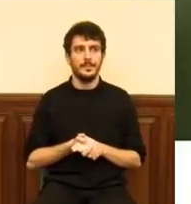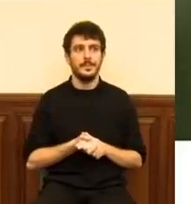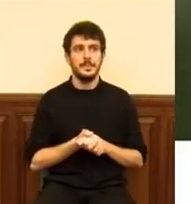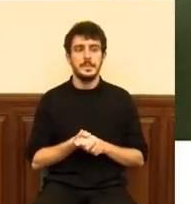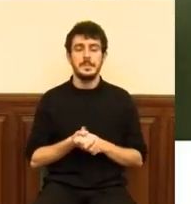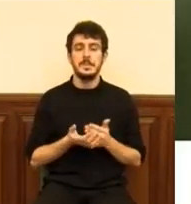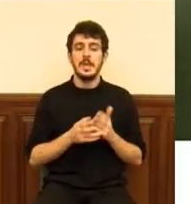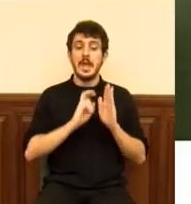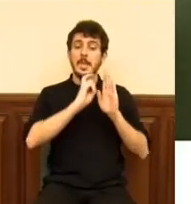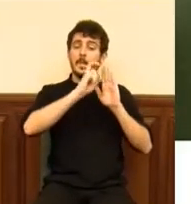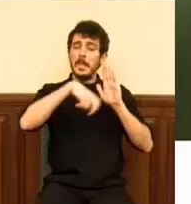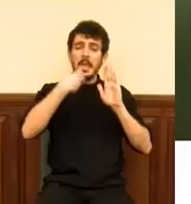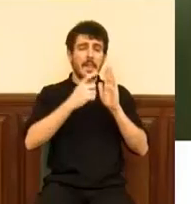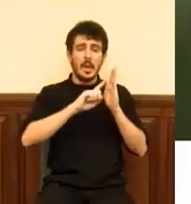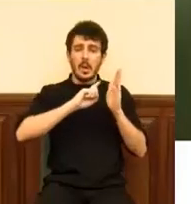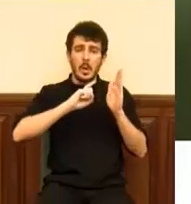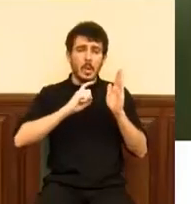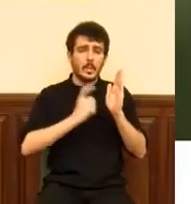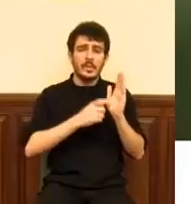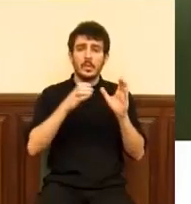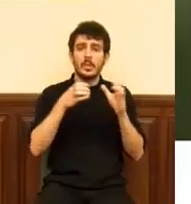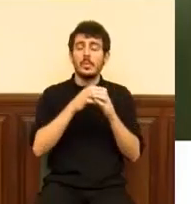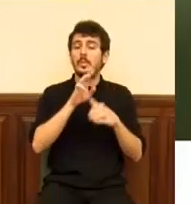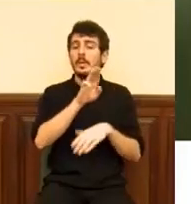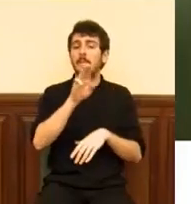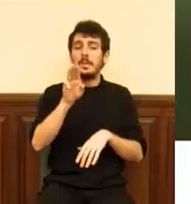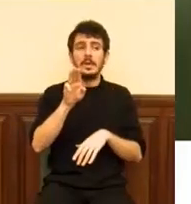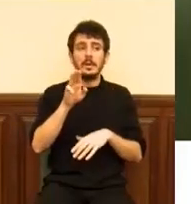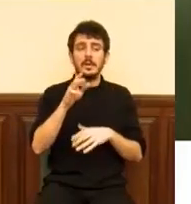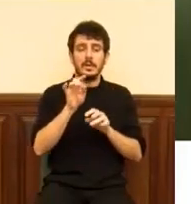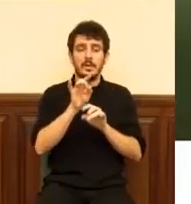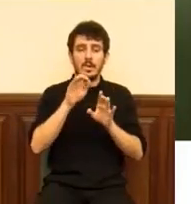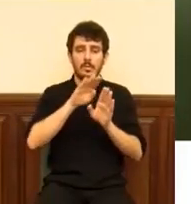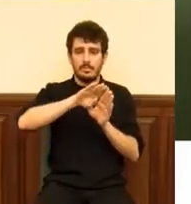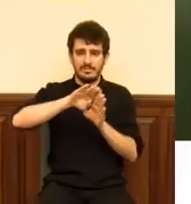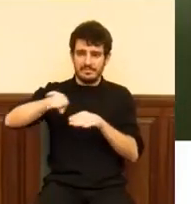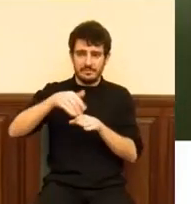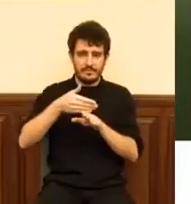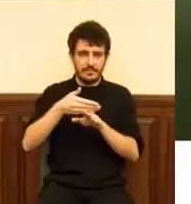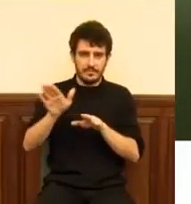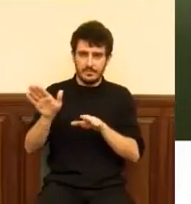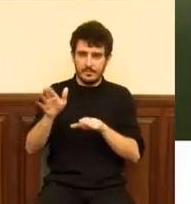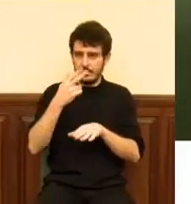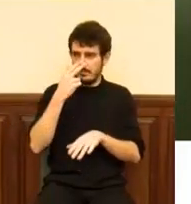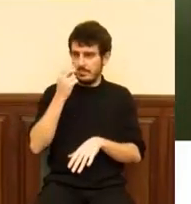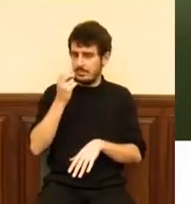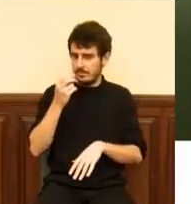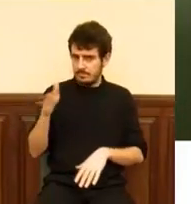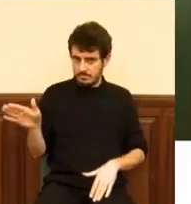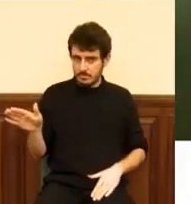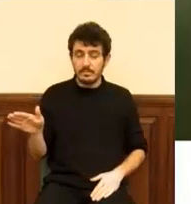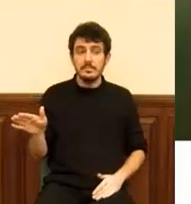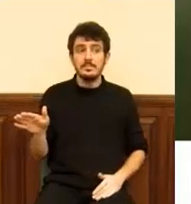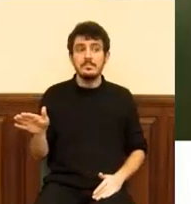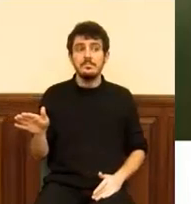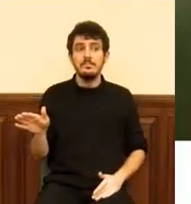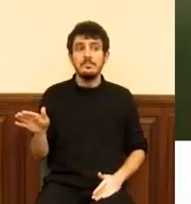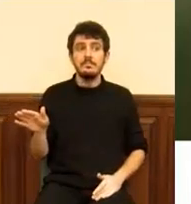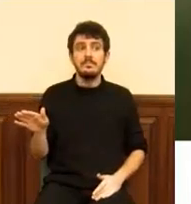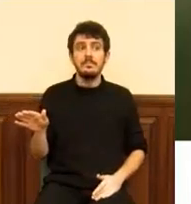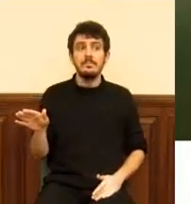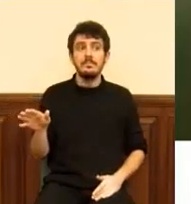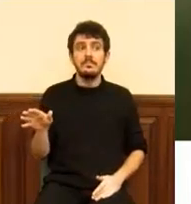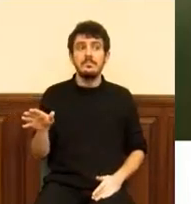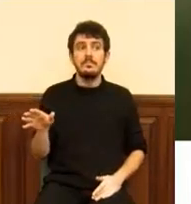La enmienda a la totalidad del Partido Popular, por supuesto, la descartamos. Y la